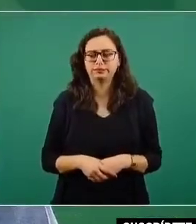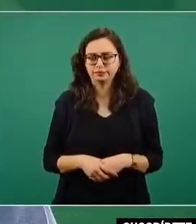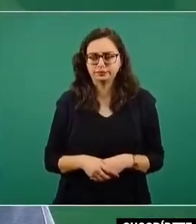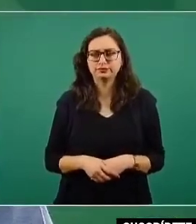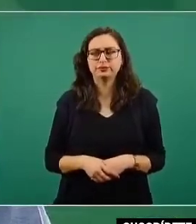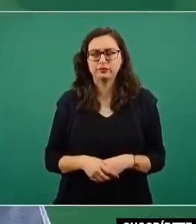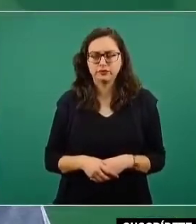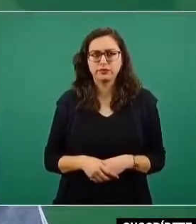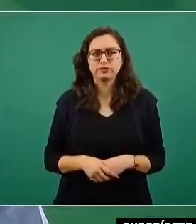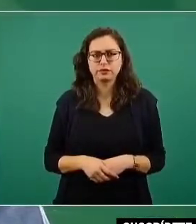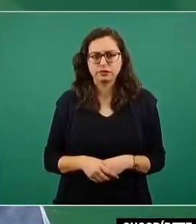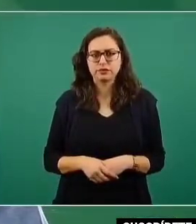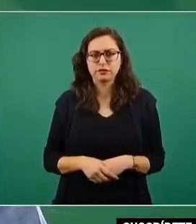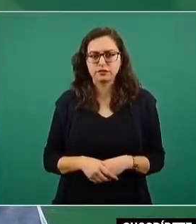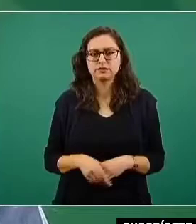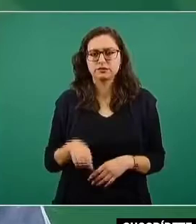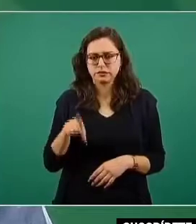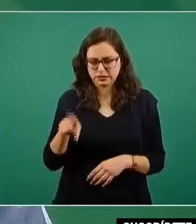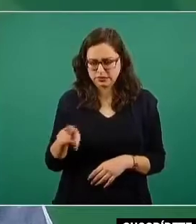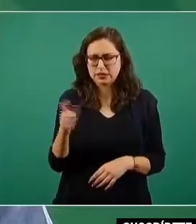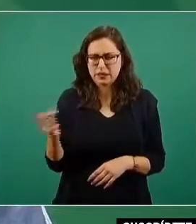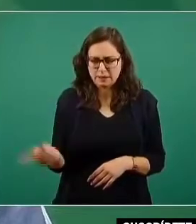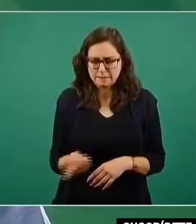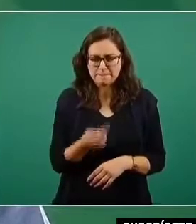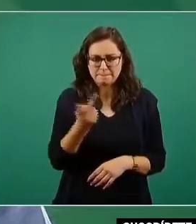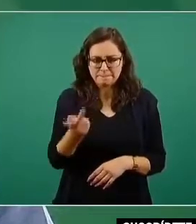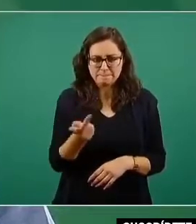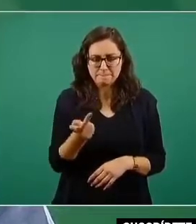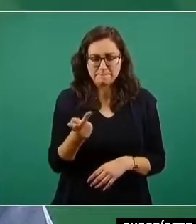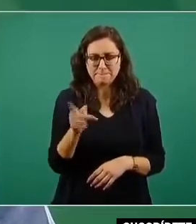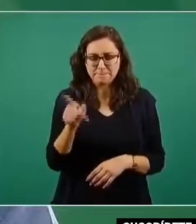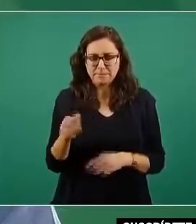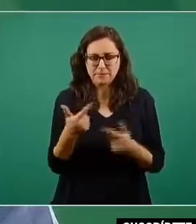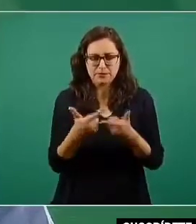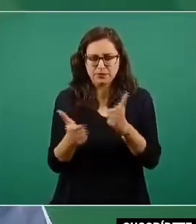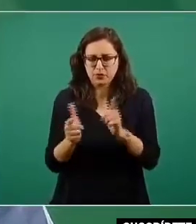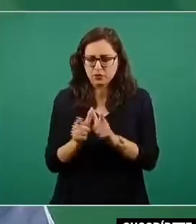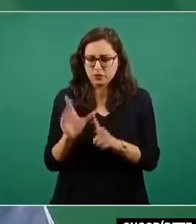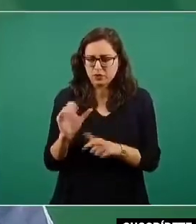pregunta de Héctor García de Grupo Basta, Grupo Cantón, Periódico